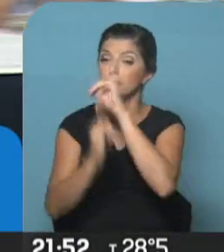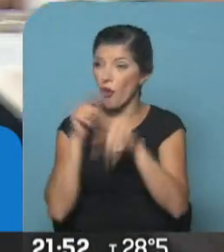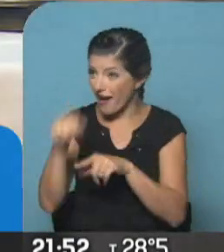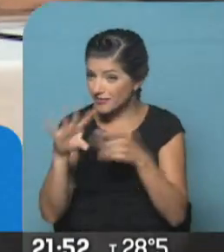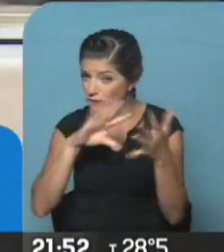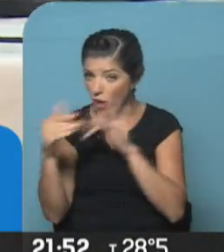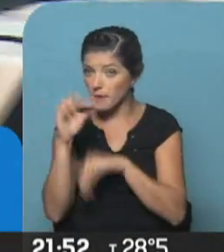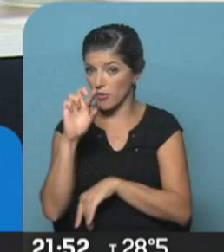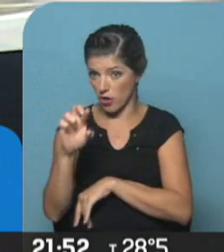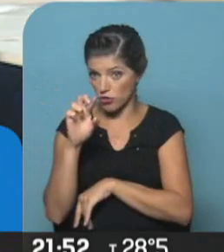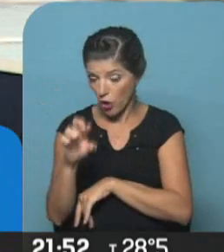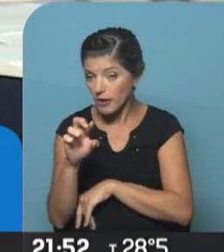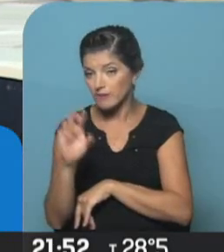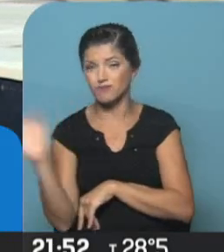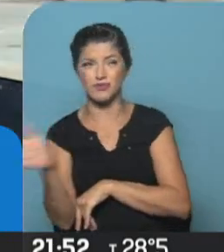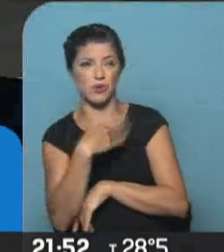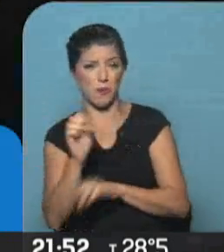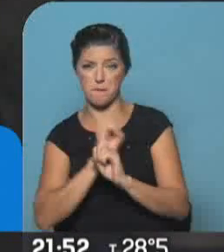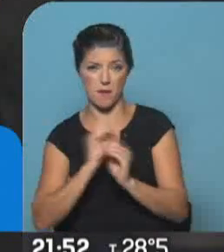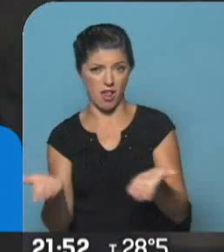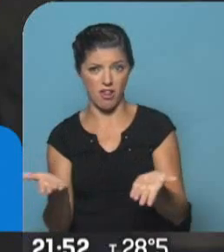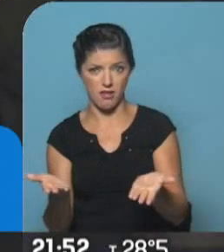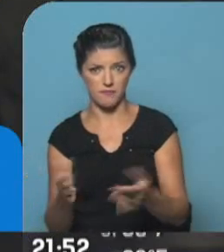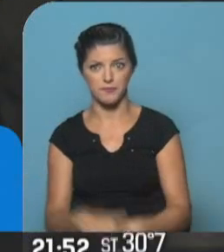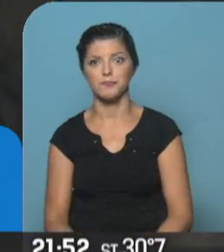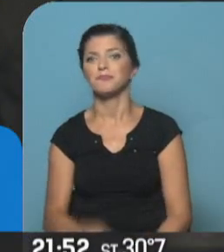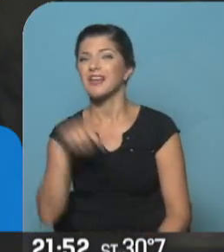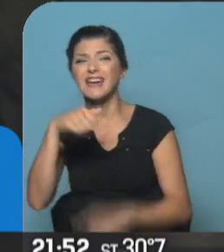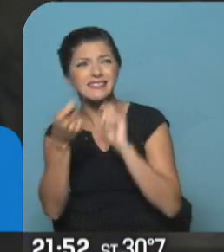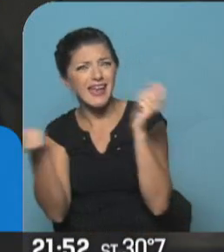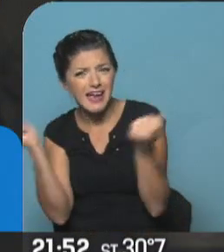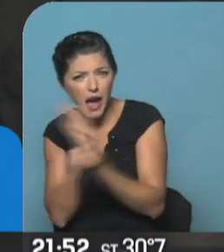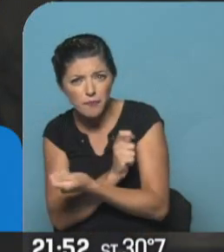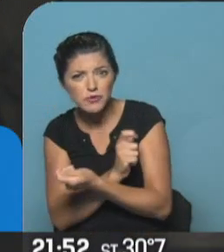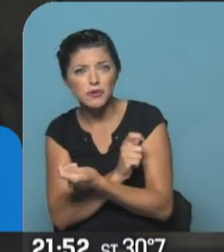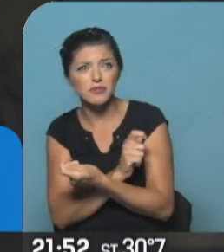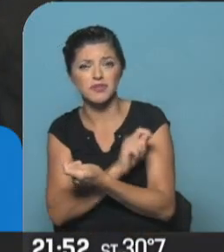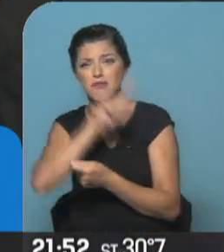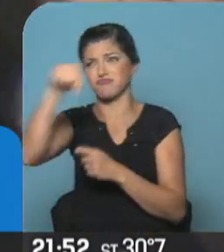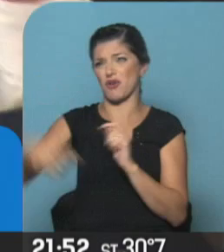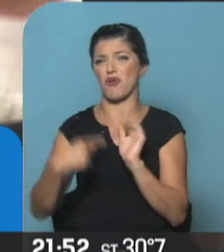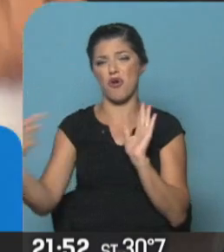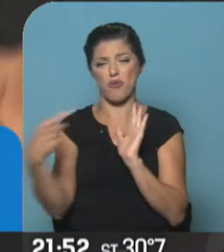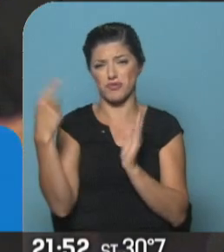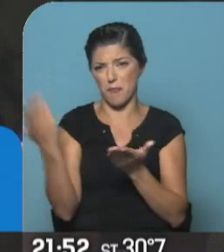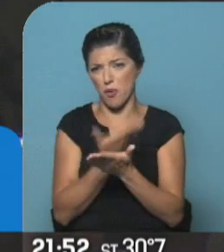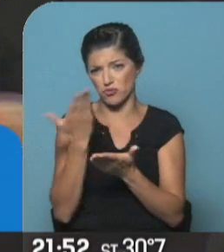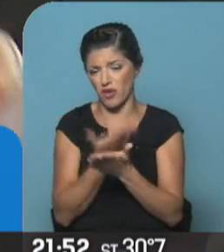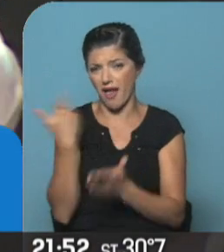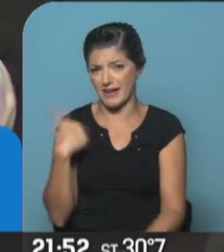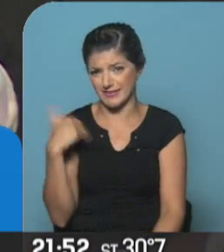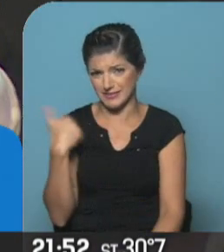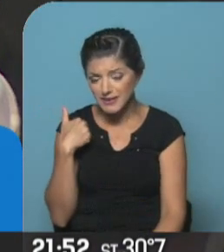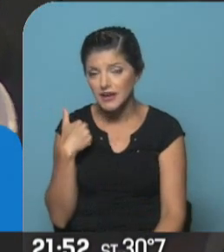cambio no le sirve a nadie. Este tipo de cambio no le sirve a la producción argentina, no le sirve a